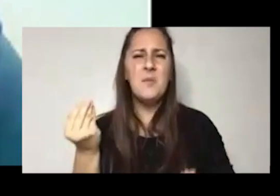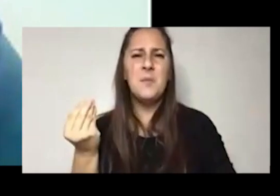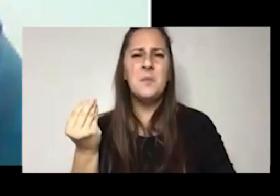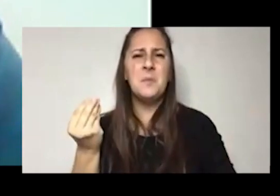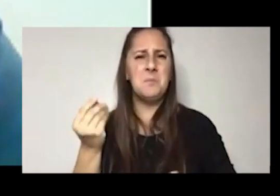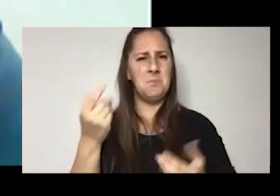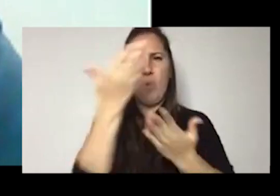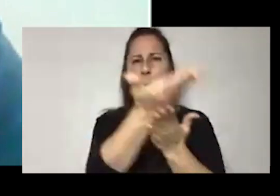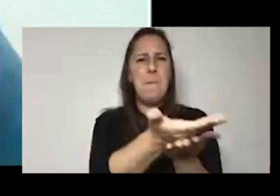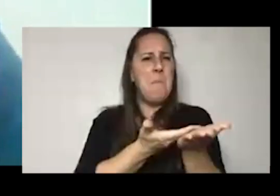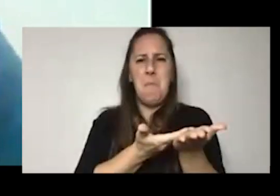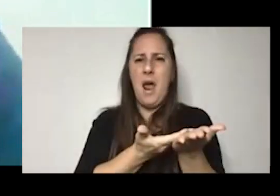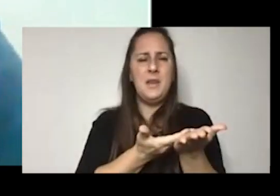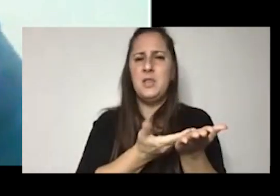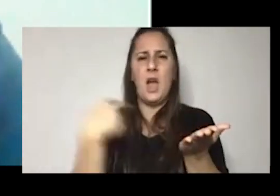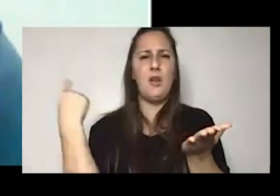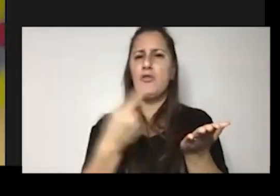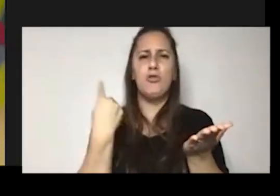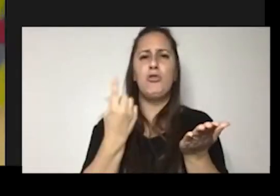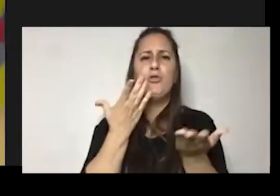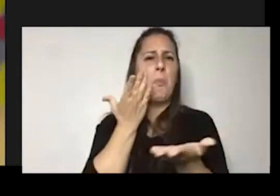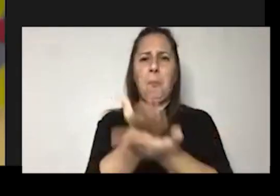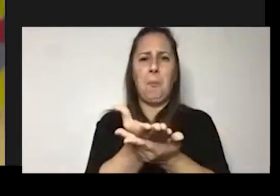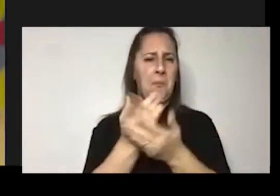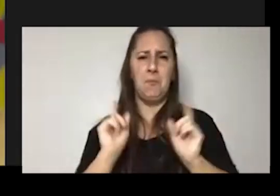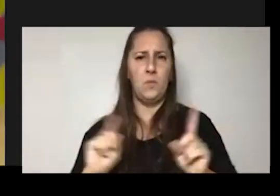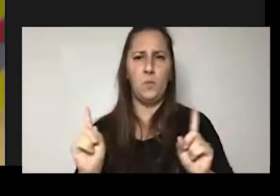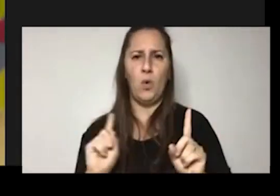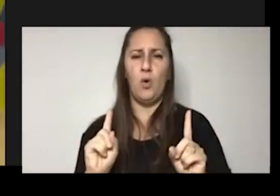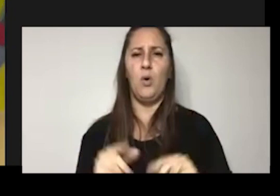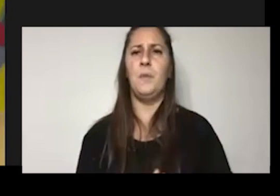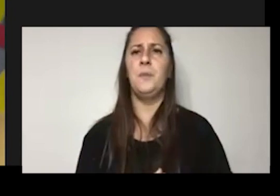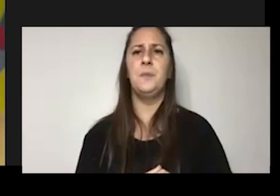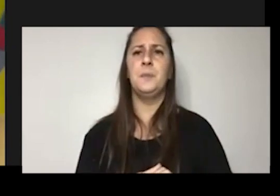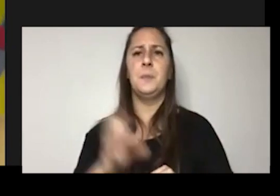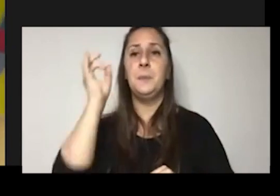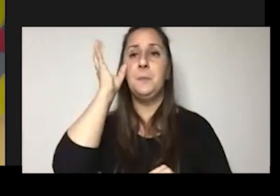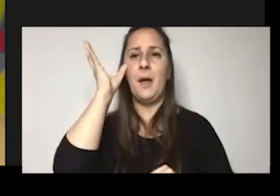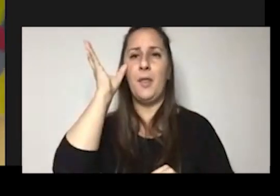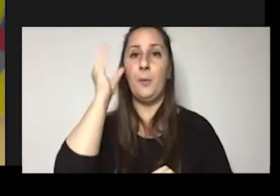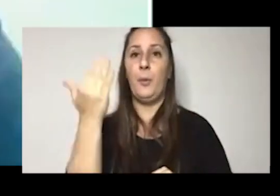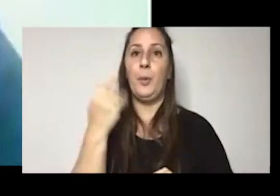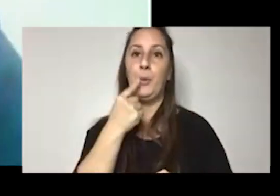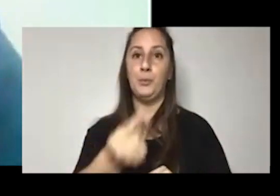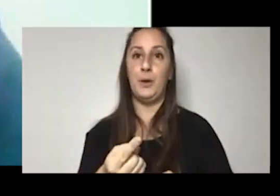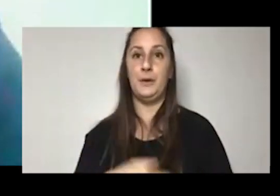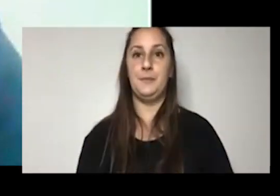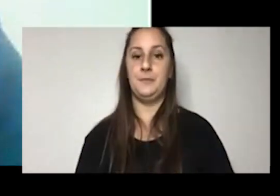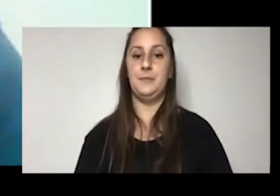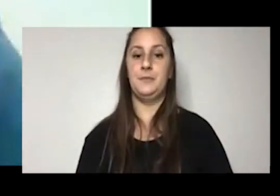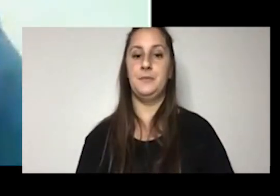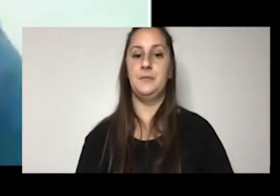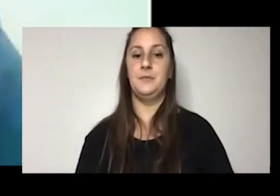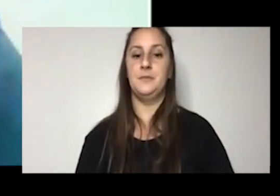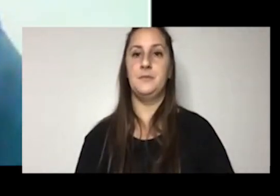que nosotros tenemos para certificar. Sí, con el certificado. Perdón, ¿puedo preguntar? Sí, ¿Puedo preguntar?